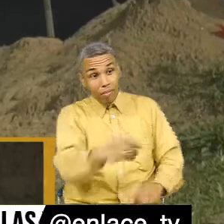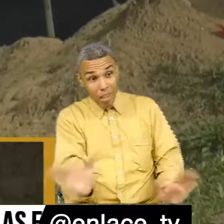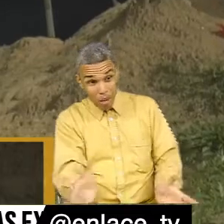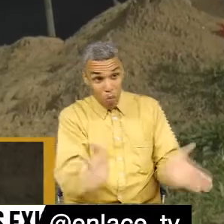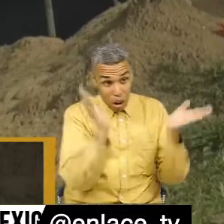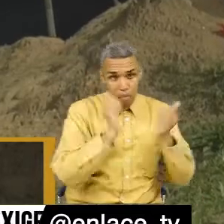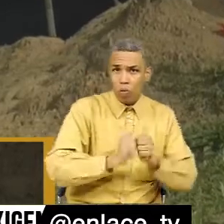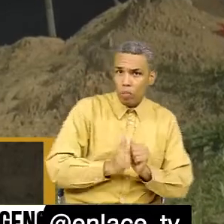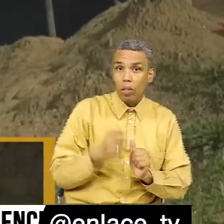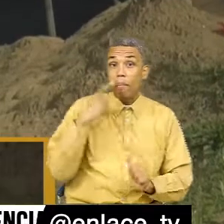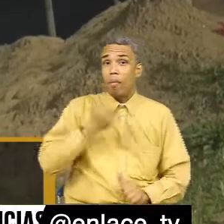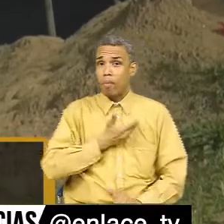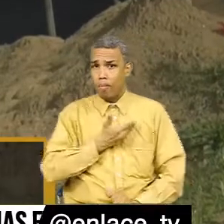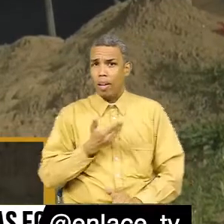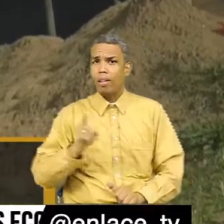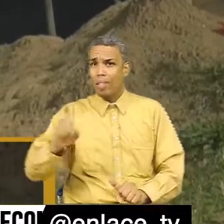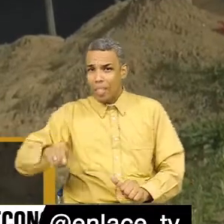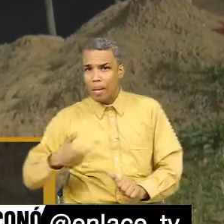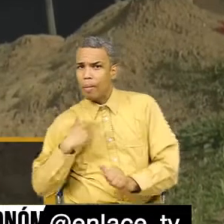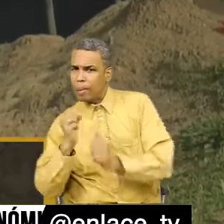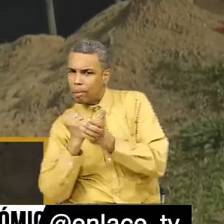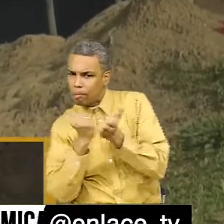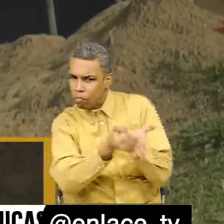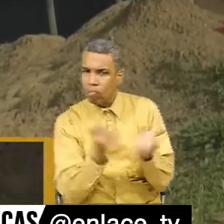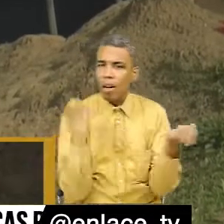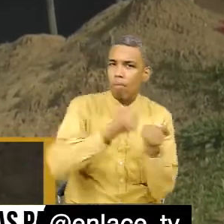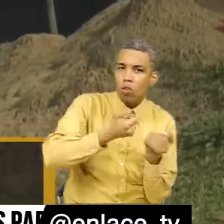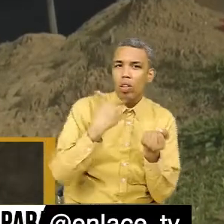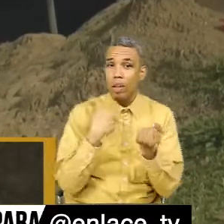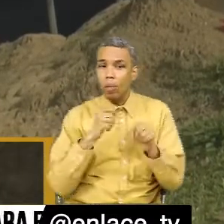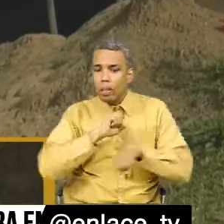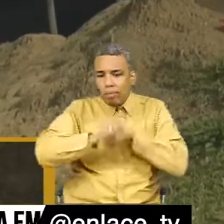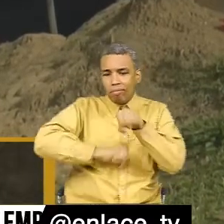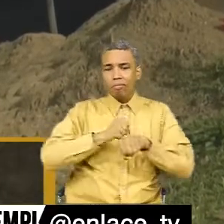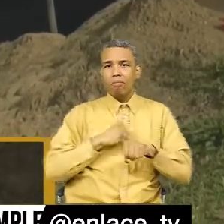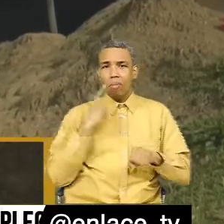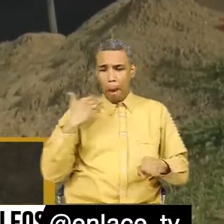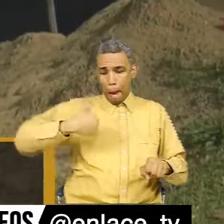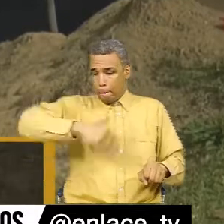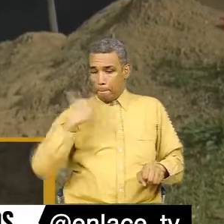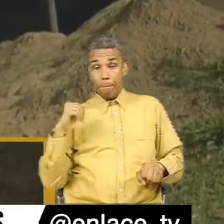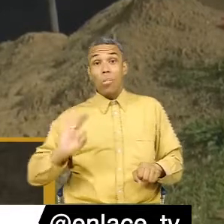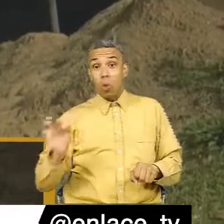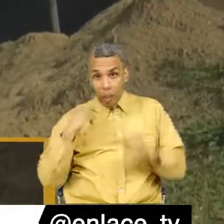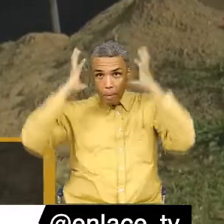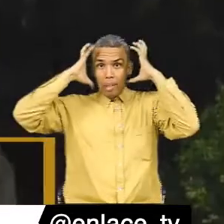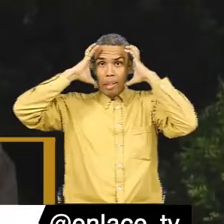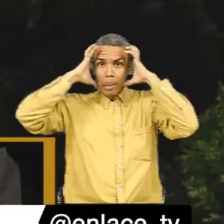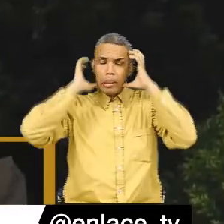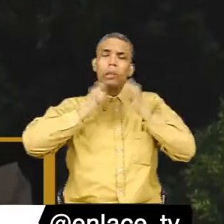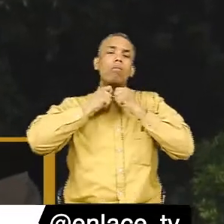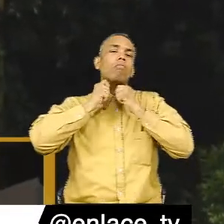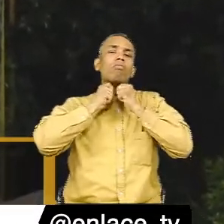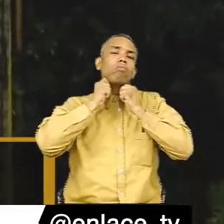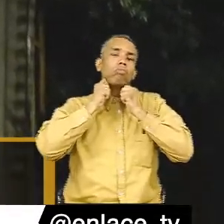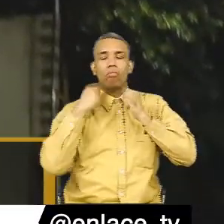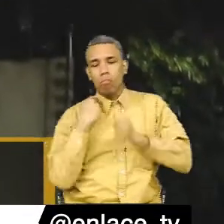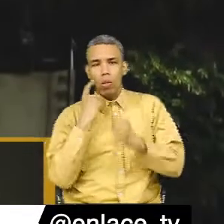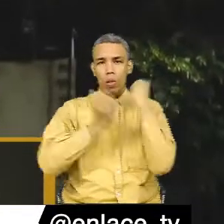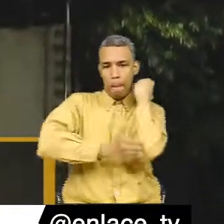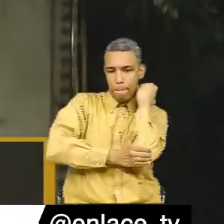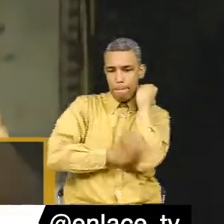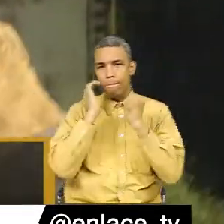el apoyo de los padres, el casco, rodilleras, todo el tema de seguridad es muy importante para la práctica del deporte y lo recalcamos mucho con los chicos que entrenan. El campeonato departamental